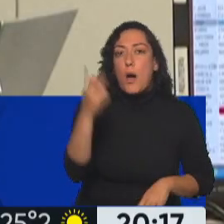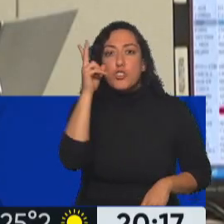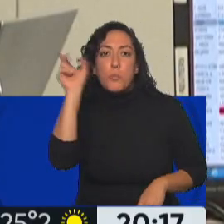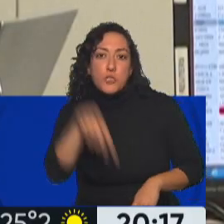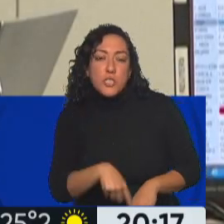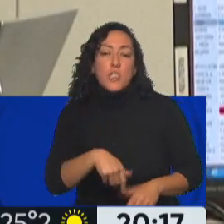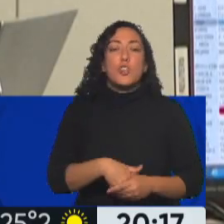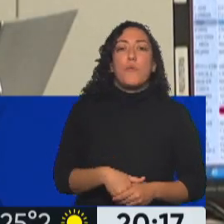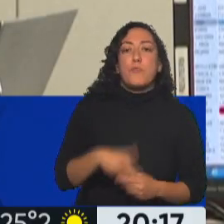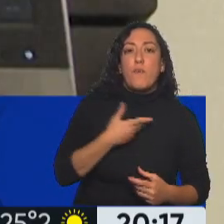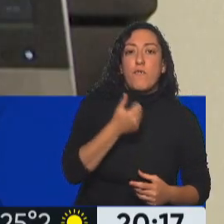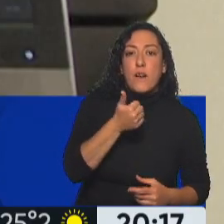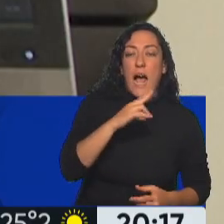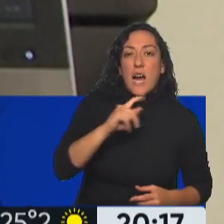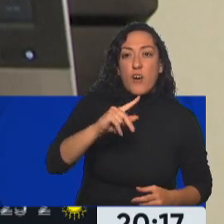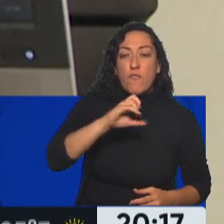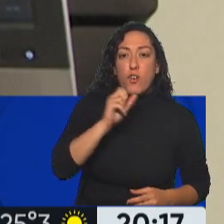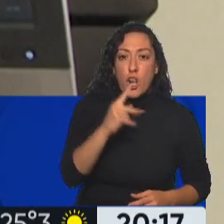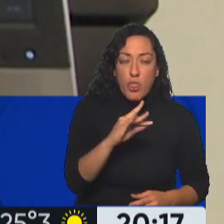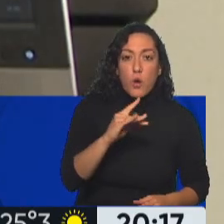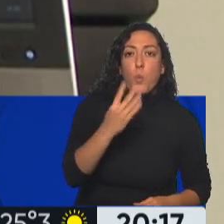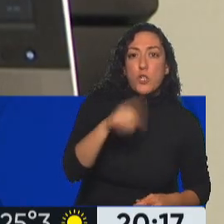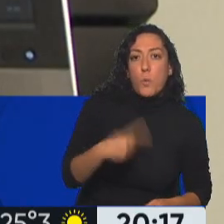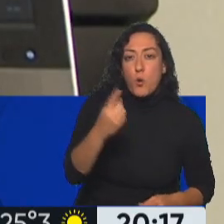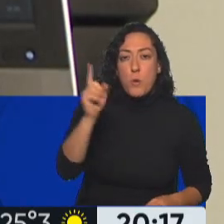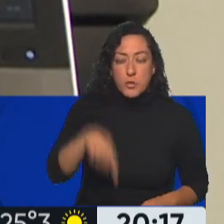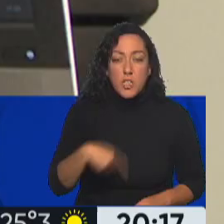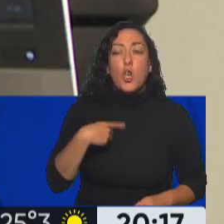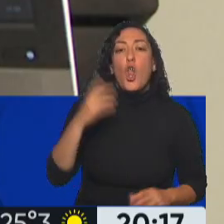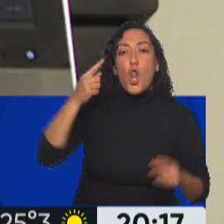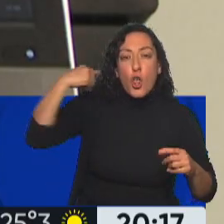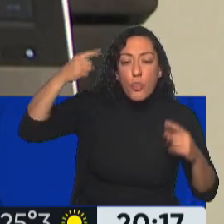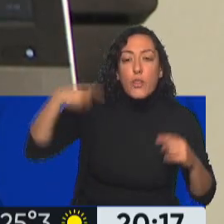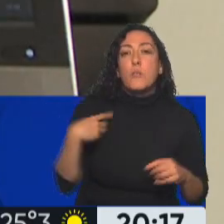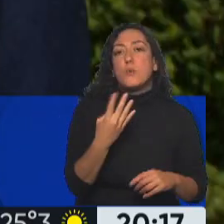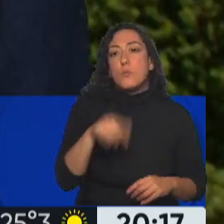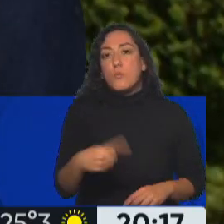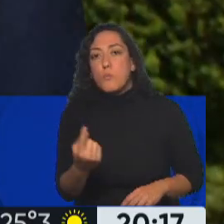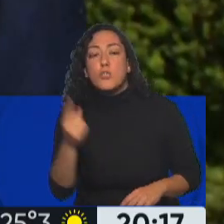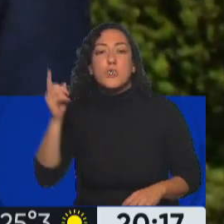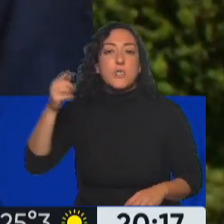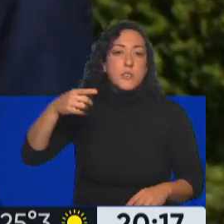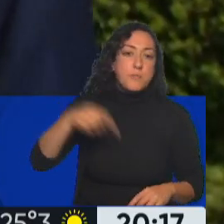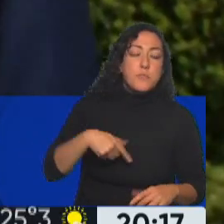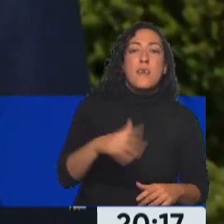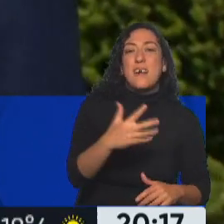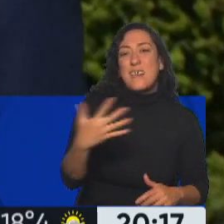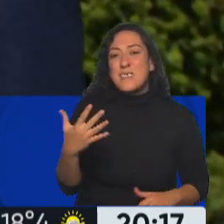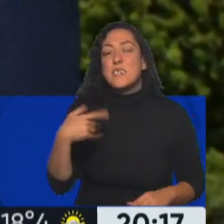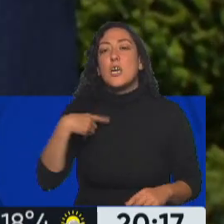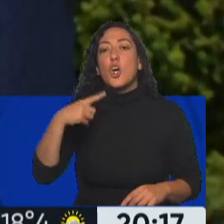4,8%, Frankfurt cayó 4,1% y Londres 4,6%. En Madrid, el IBEX 35